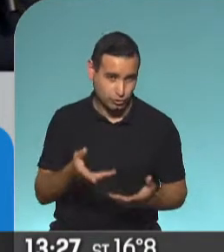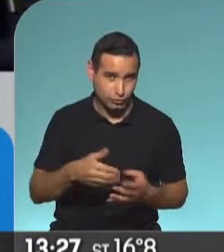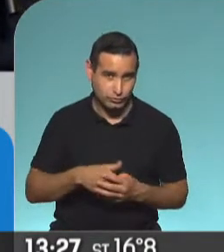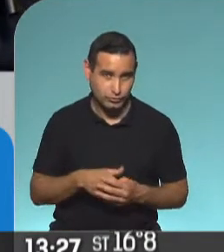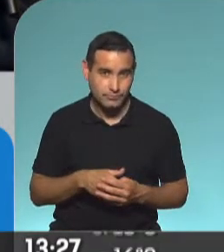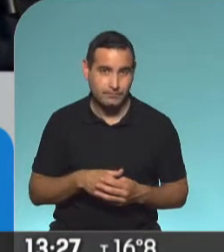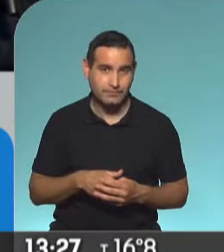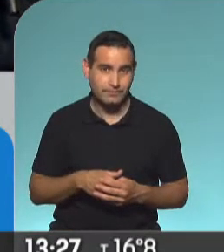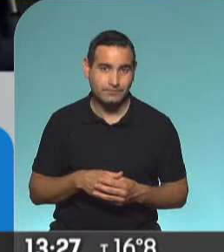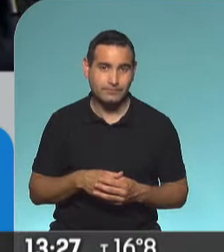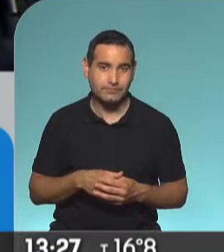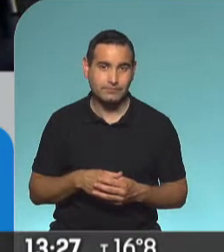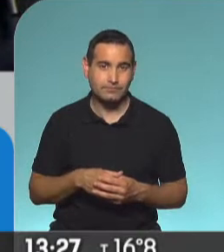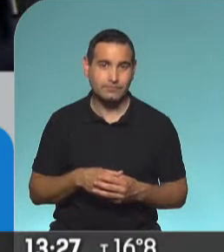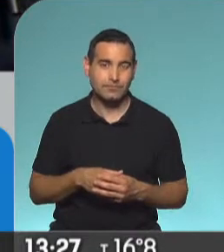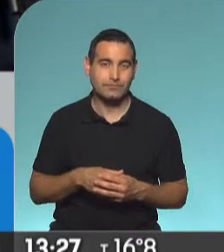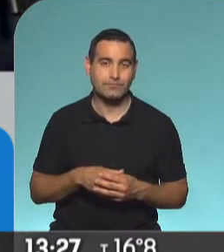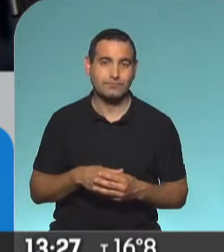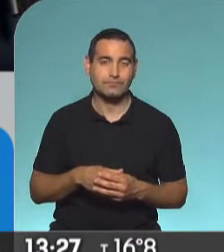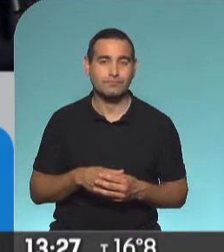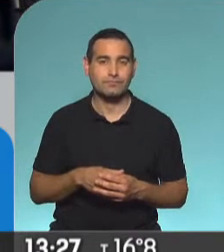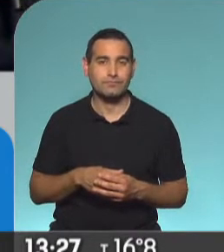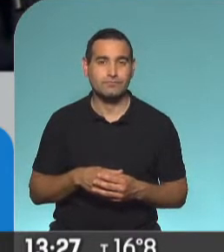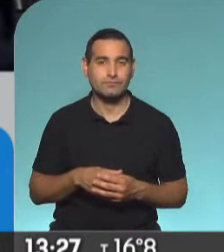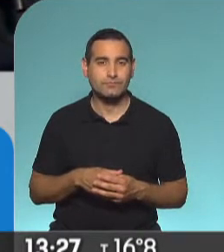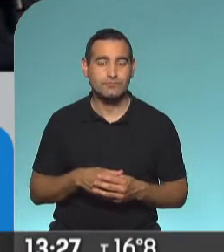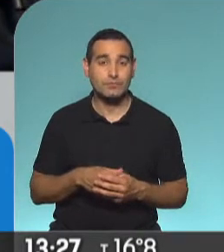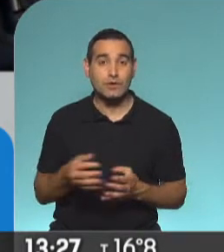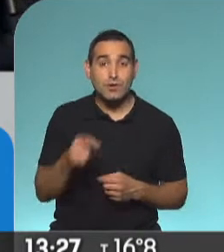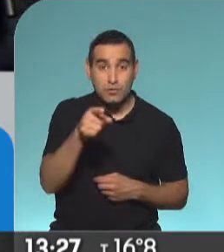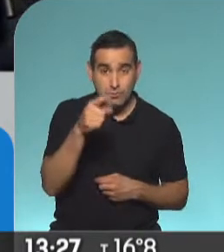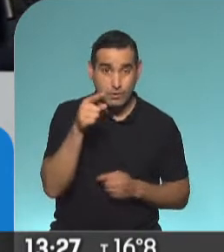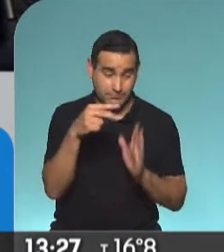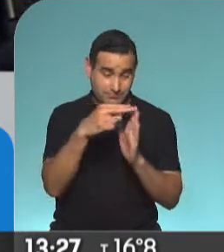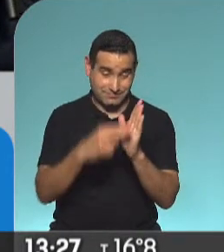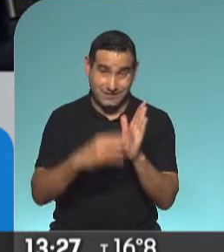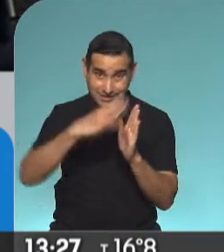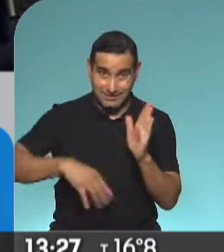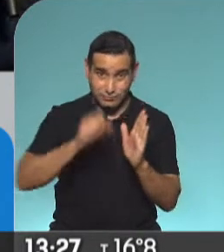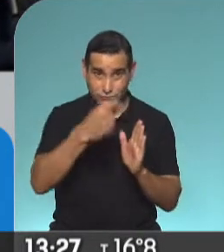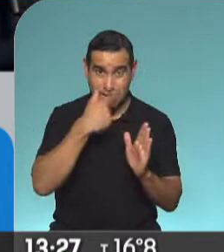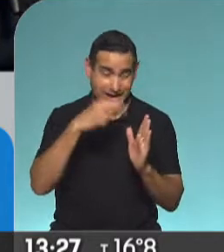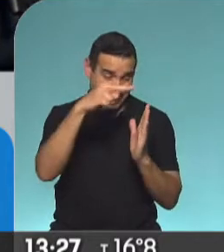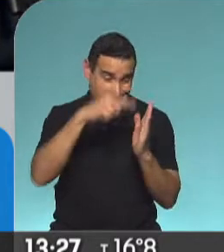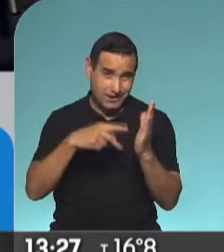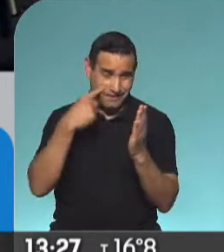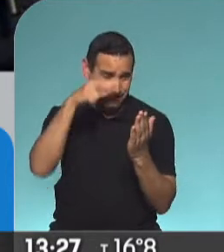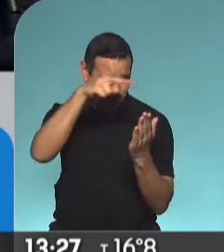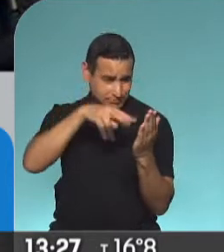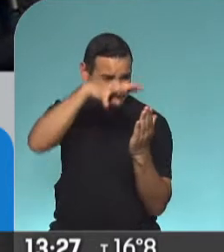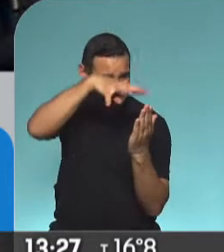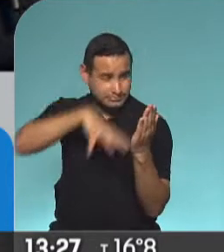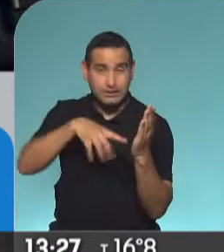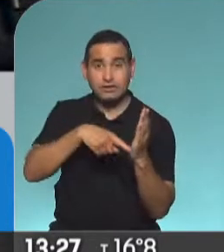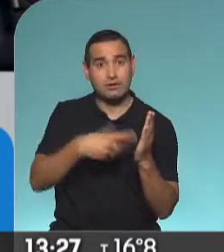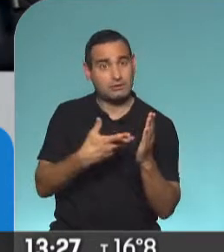quiere, para con nuestro gobierno, ¿no? Si usted lee bien, va a encontrar que en todo el texto de Macri, que es